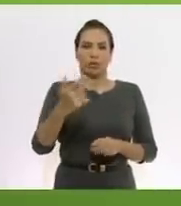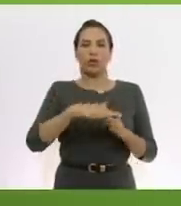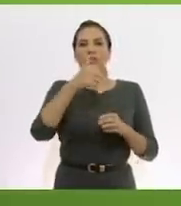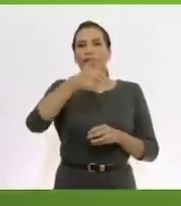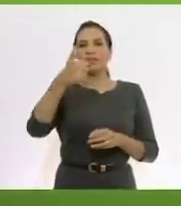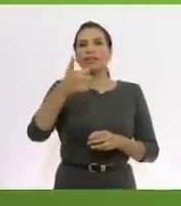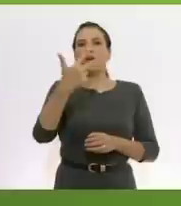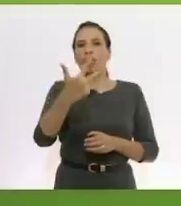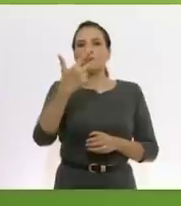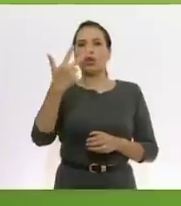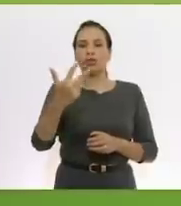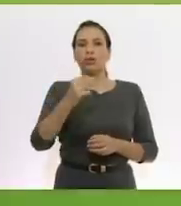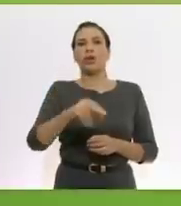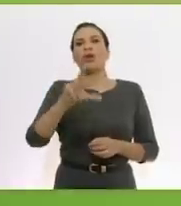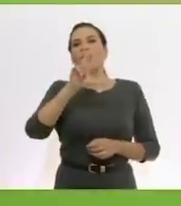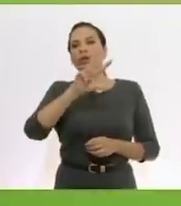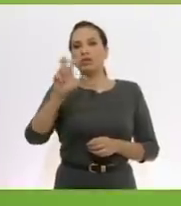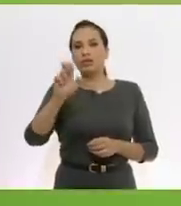800-288-6688 y